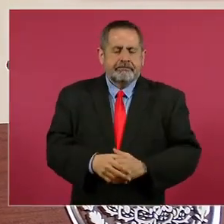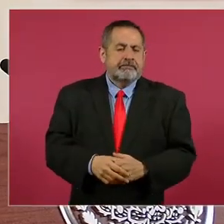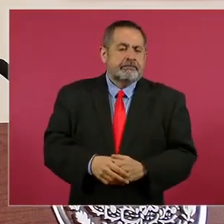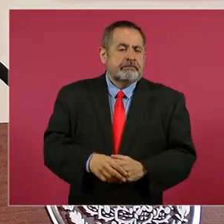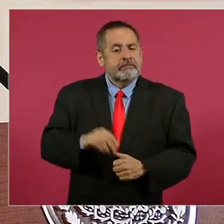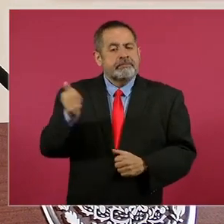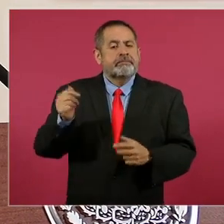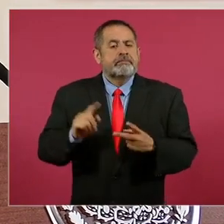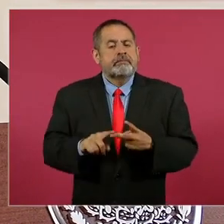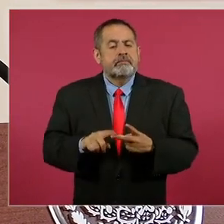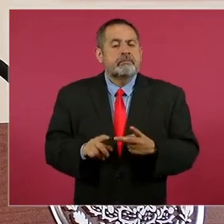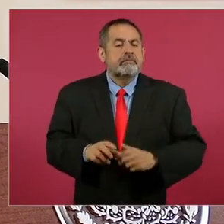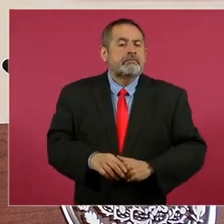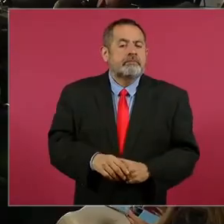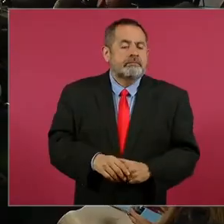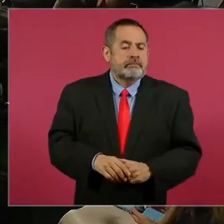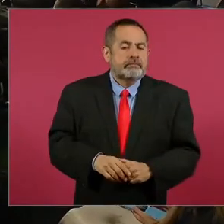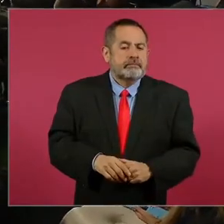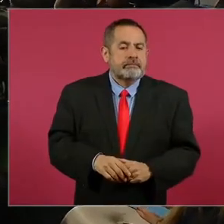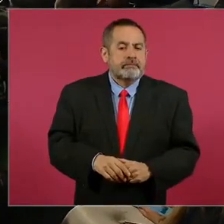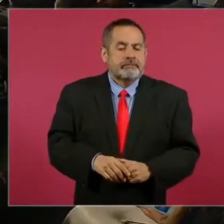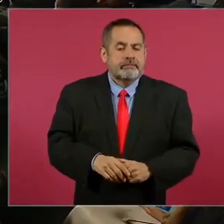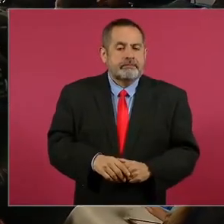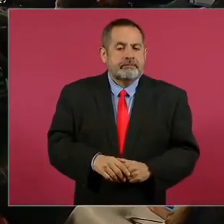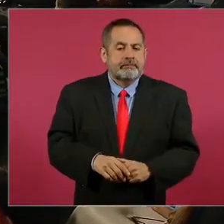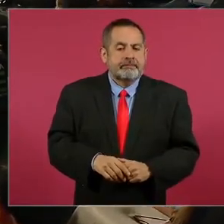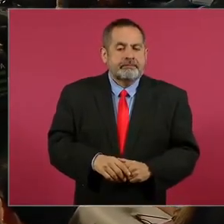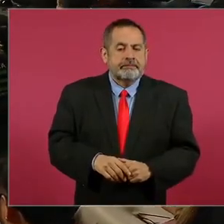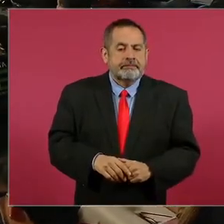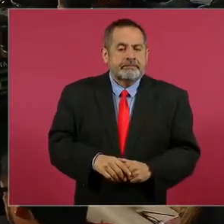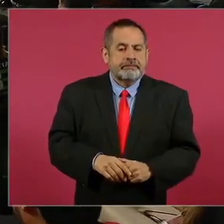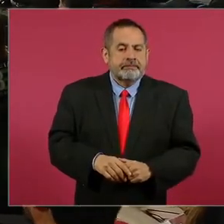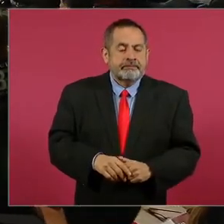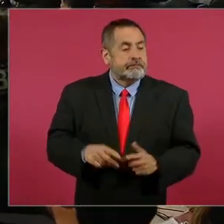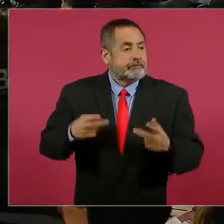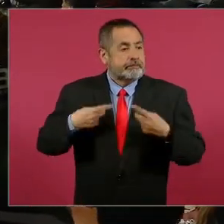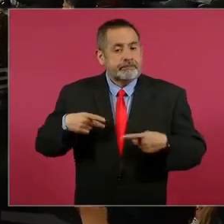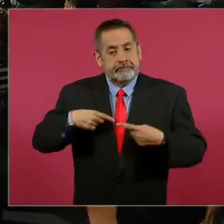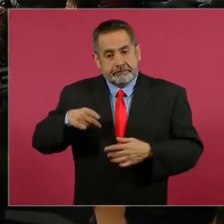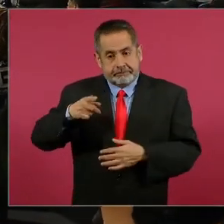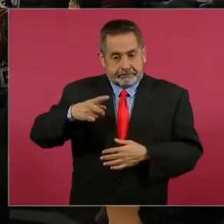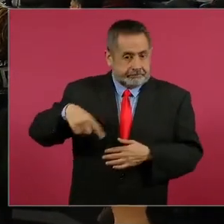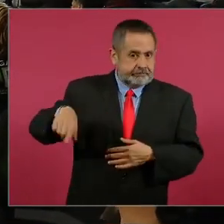Y luego, pues, que la gente